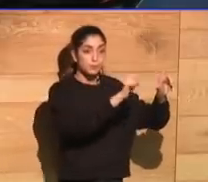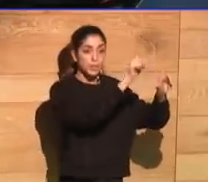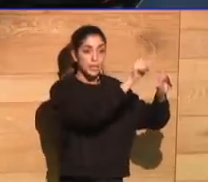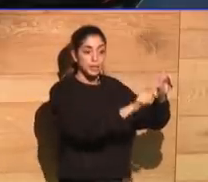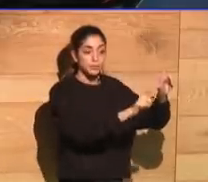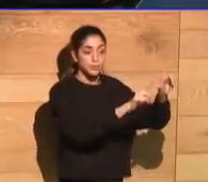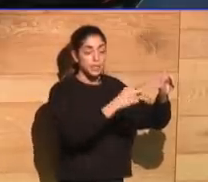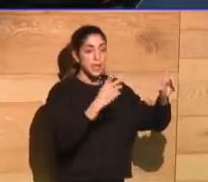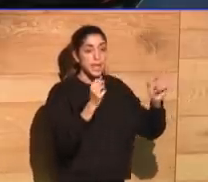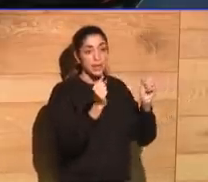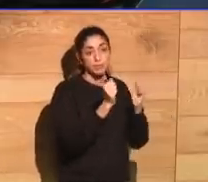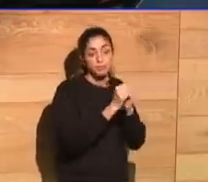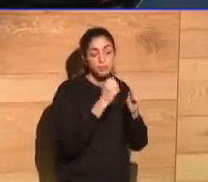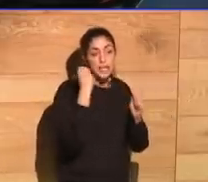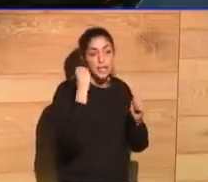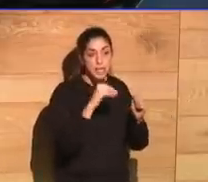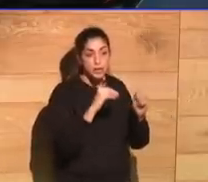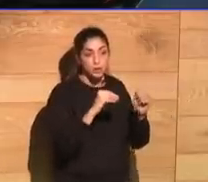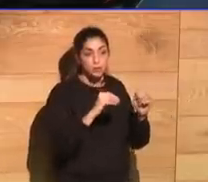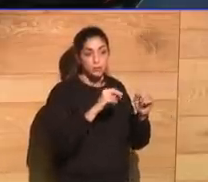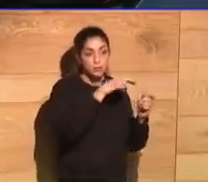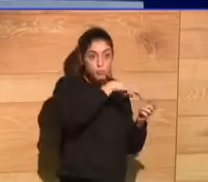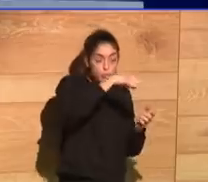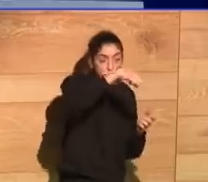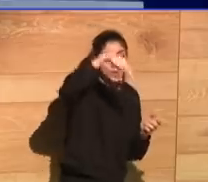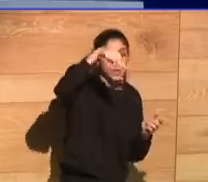hielo y empieza a volar hacia nosotros. Eso es en estudio.